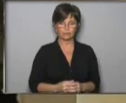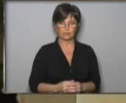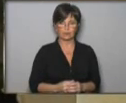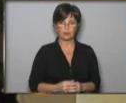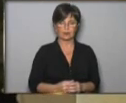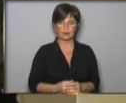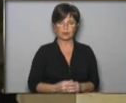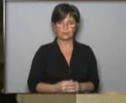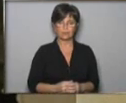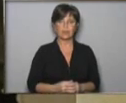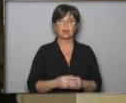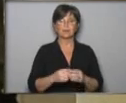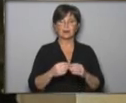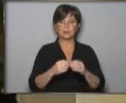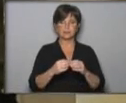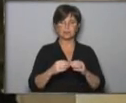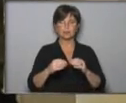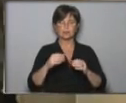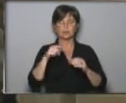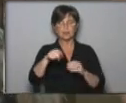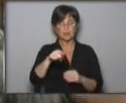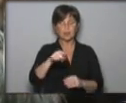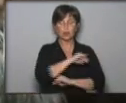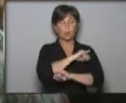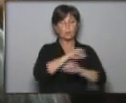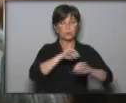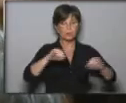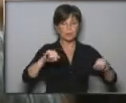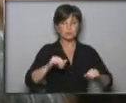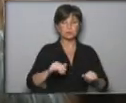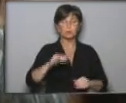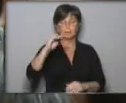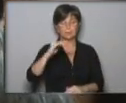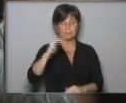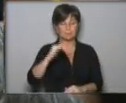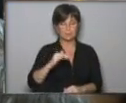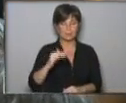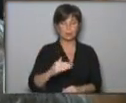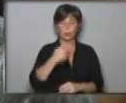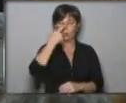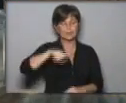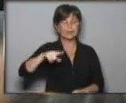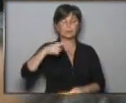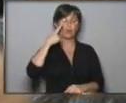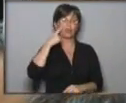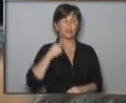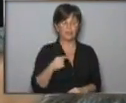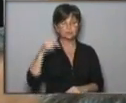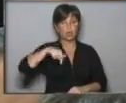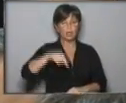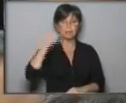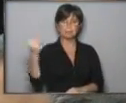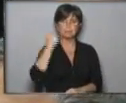El papel de los medios de comunicación ha ido creciendo en estos últimos tiempos, tanto que hoy es indispensable